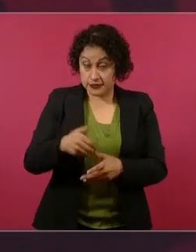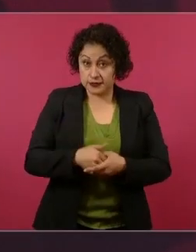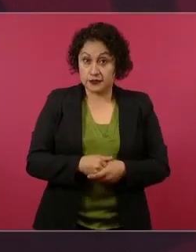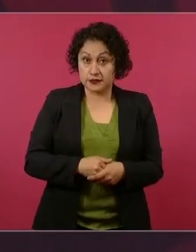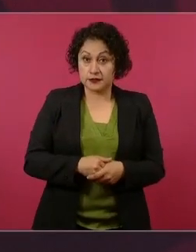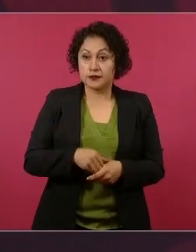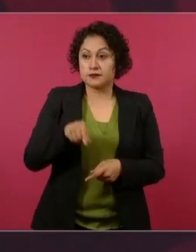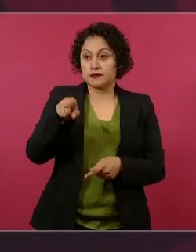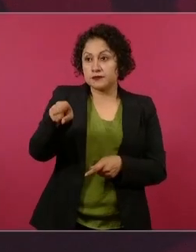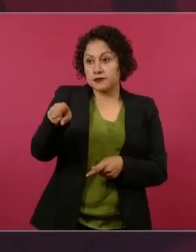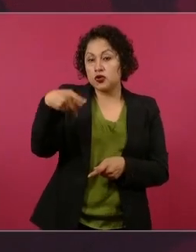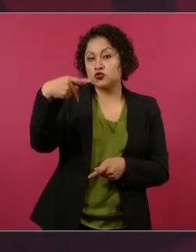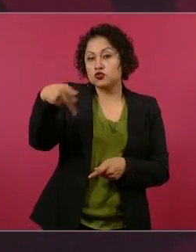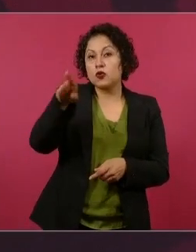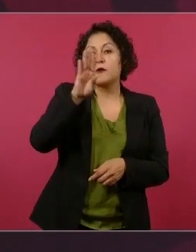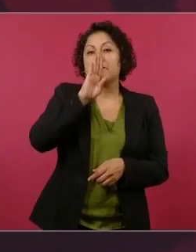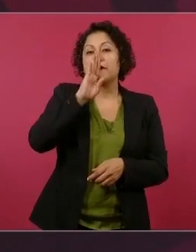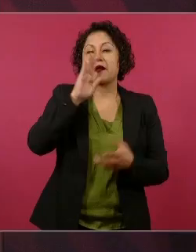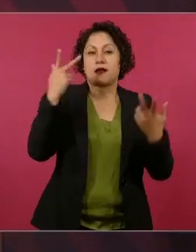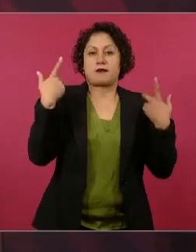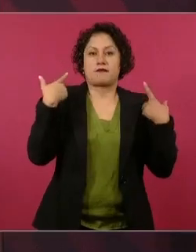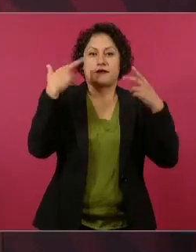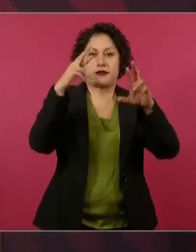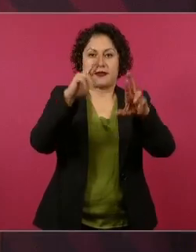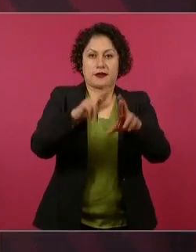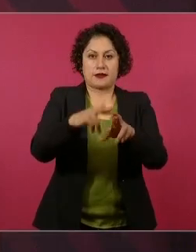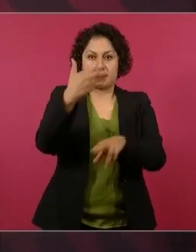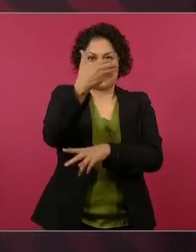hija de una maestra rural,